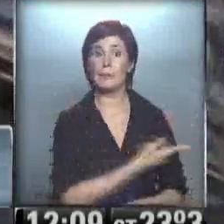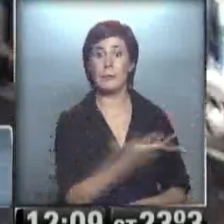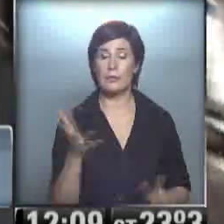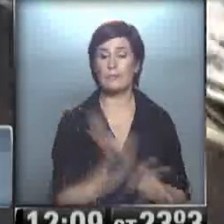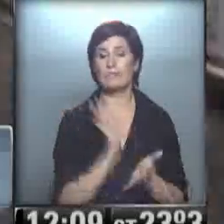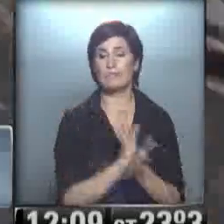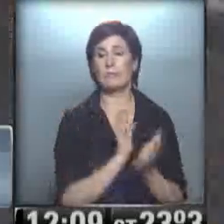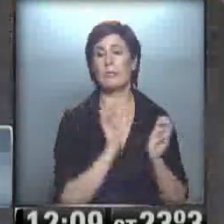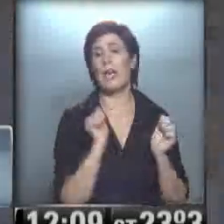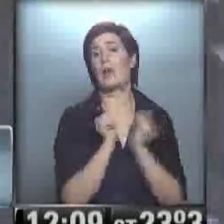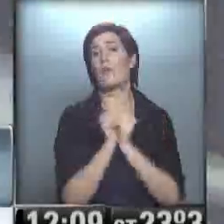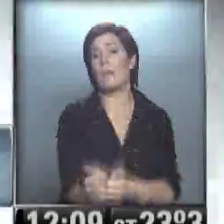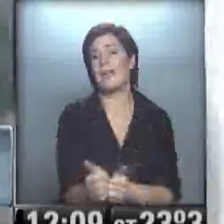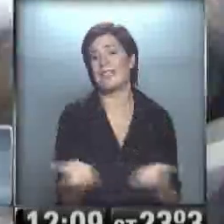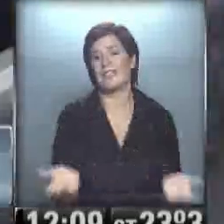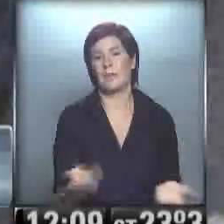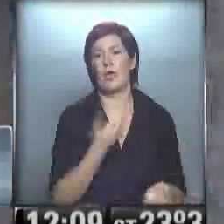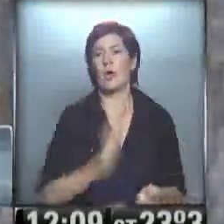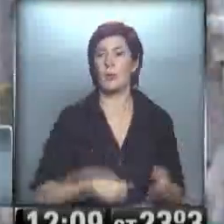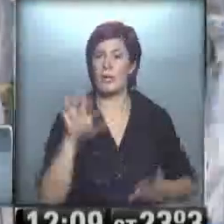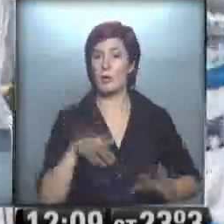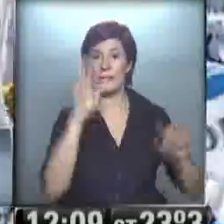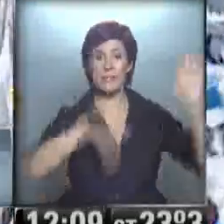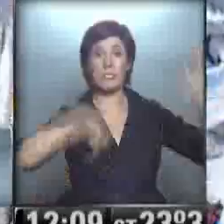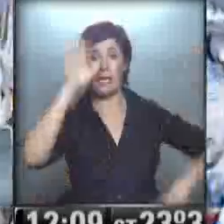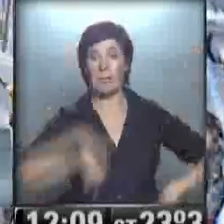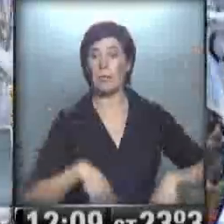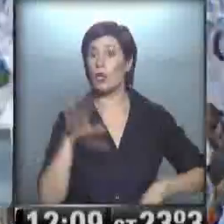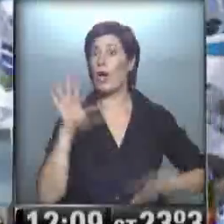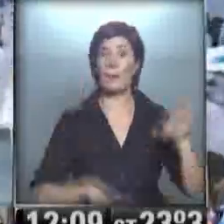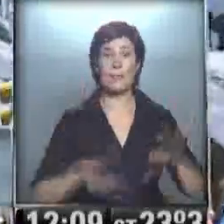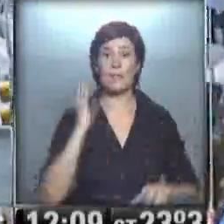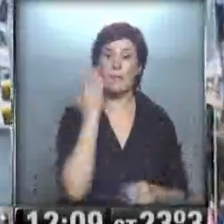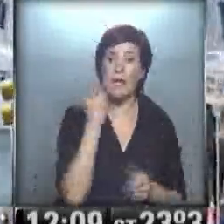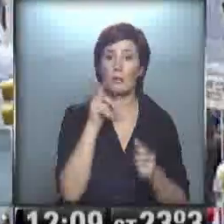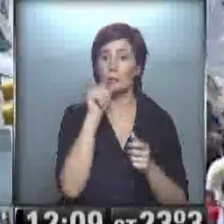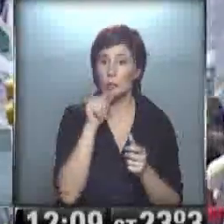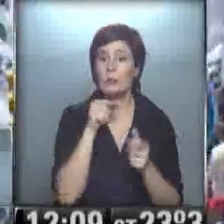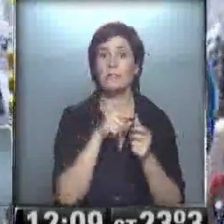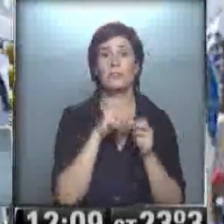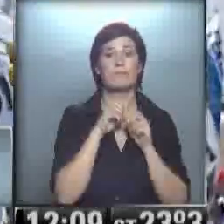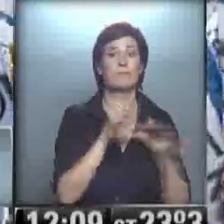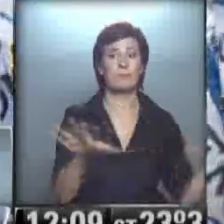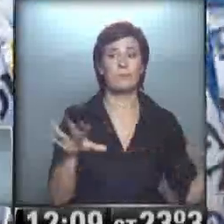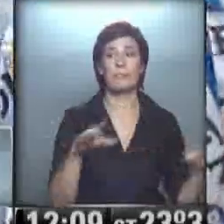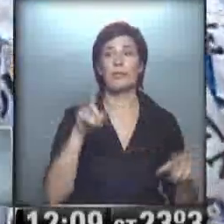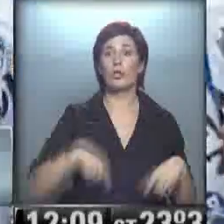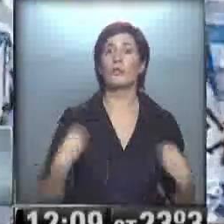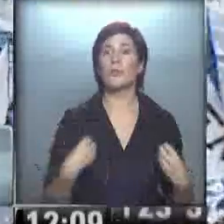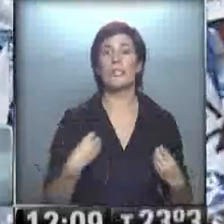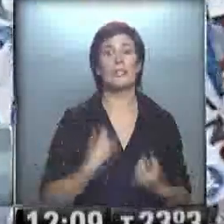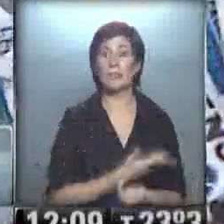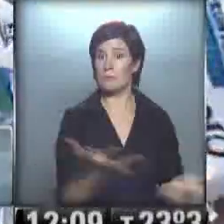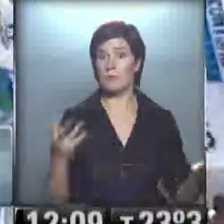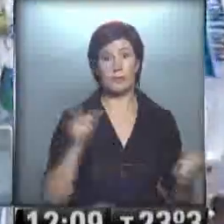popular, no solo promovido por el gobierno, sino en algunas ocasiones, hasta por las redes sociales, reclamado por la propia ciudadanía, ¿no? Salir